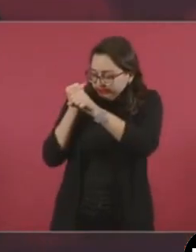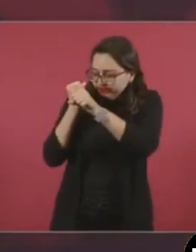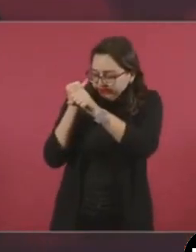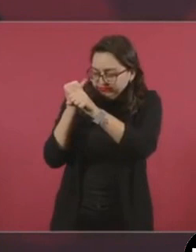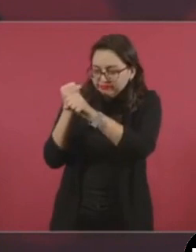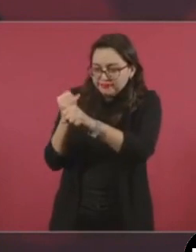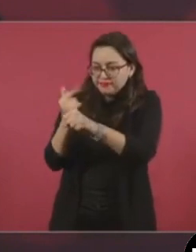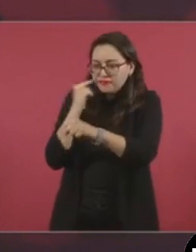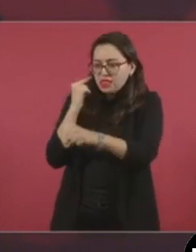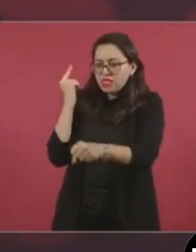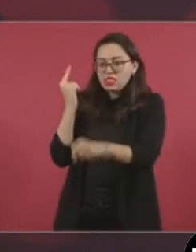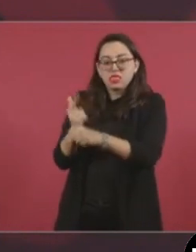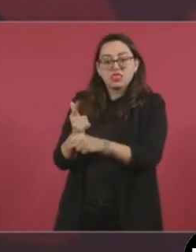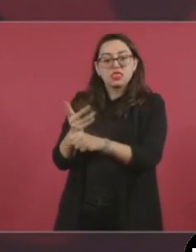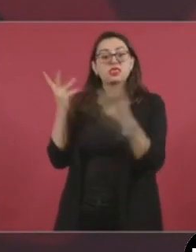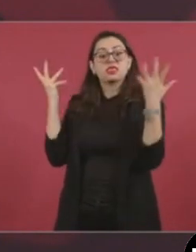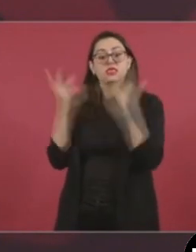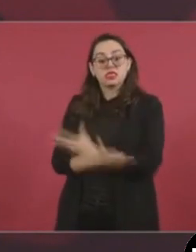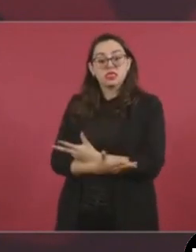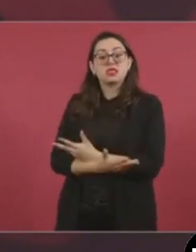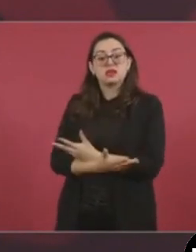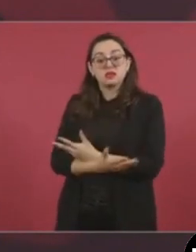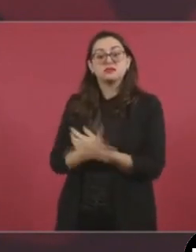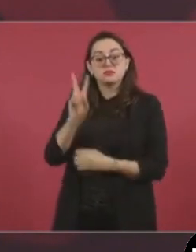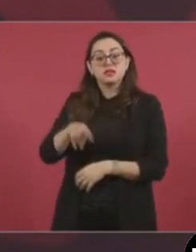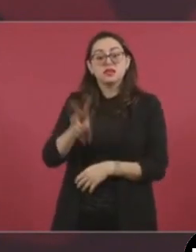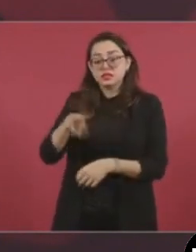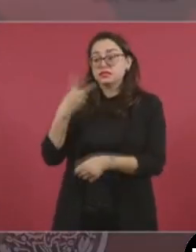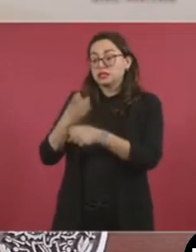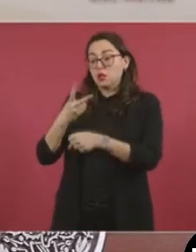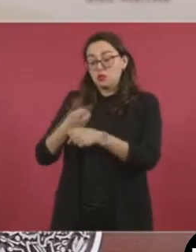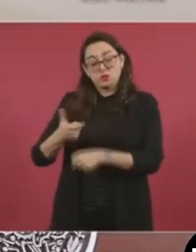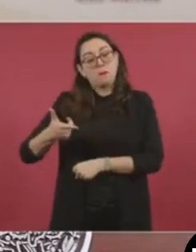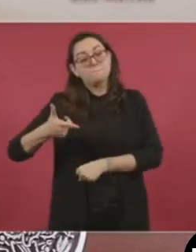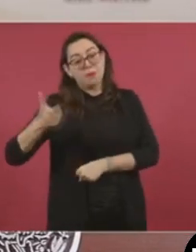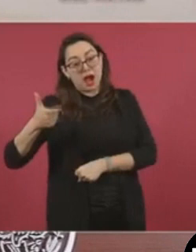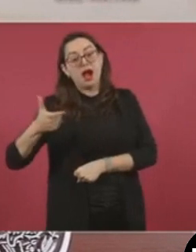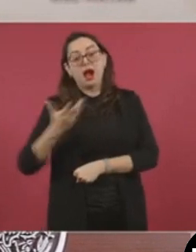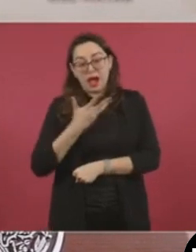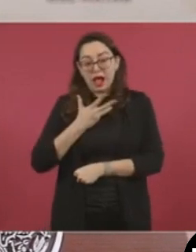y llega a la conclusión de que sí hay el segundo tirador